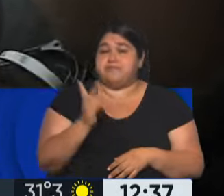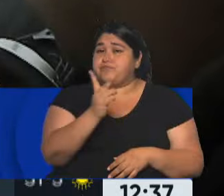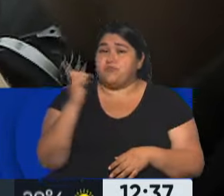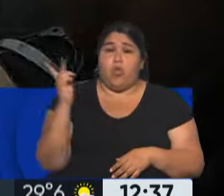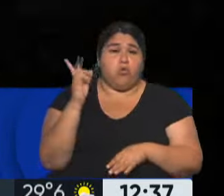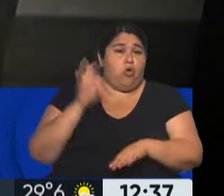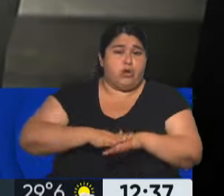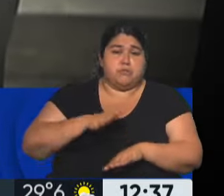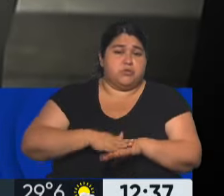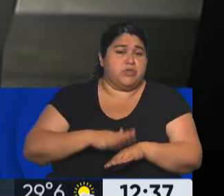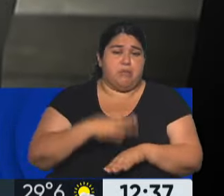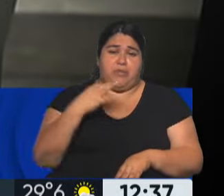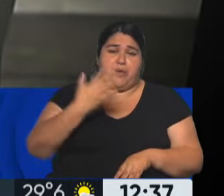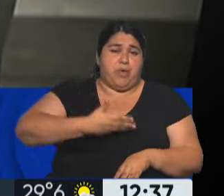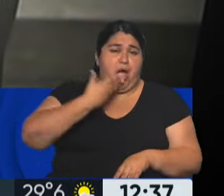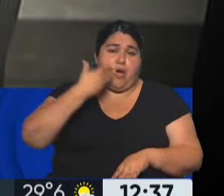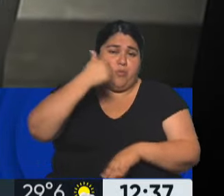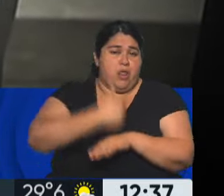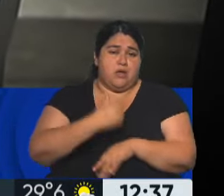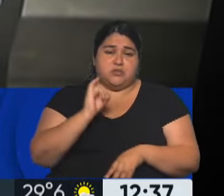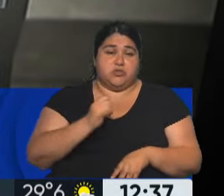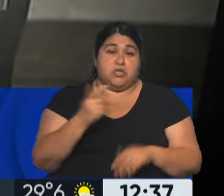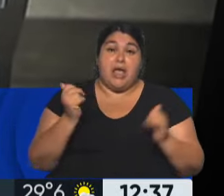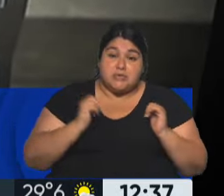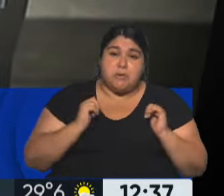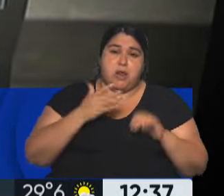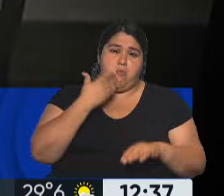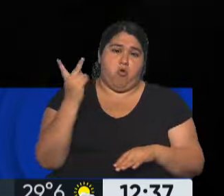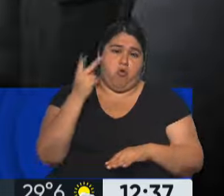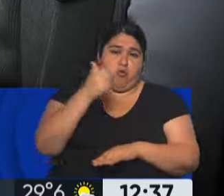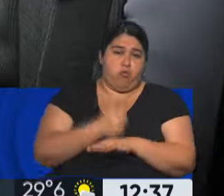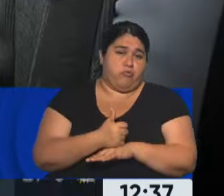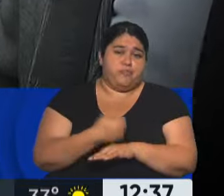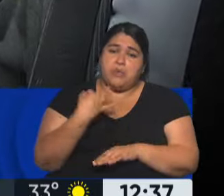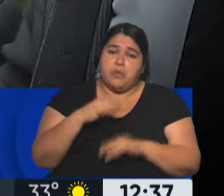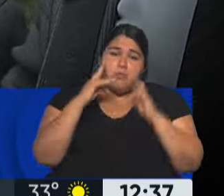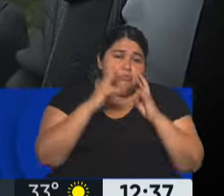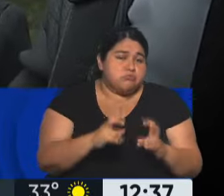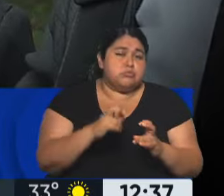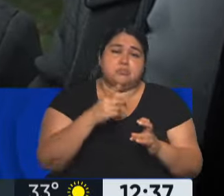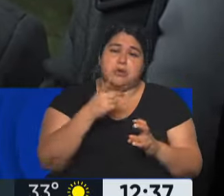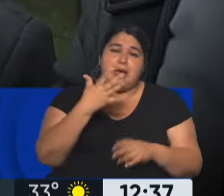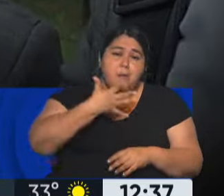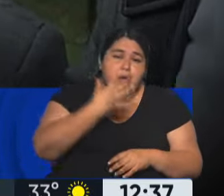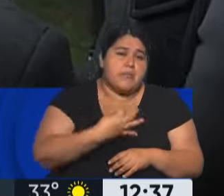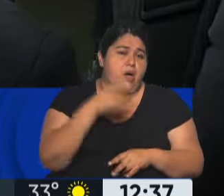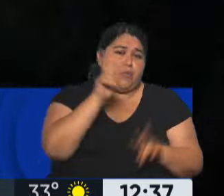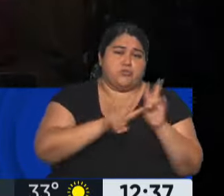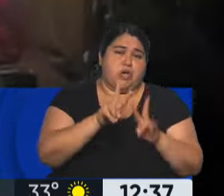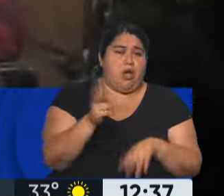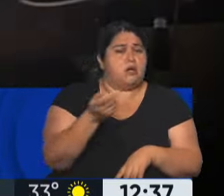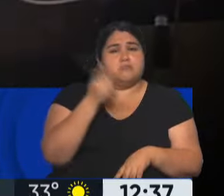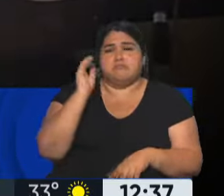responsables del ADN, y creo que esperemos que hable. Y aquí tiene que salir la verdad y castigar a los culpables, aquellos que hicieron esta